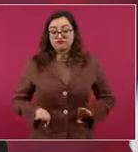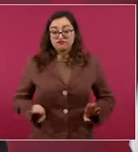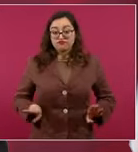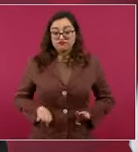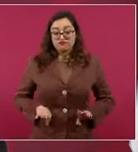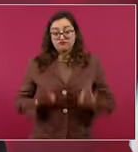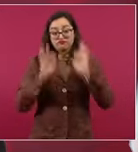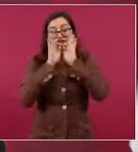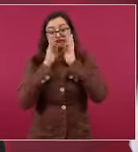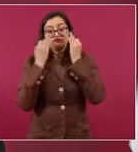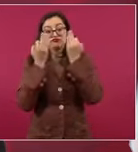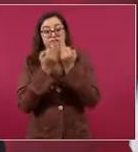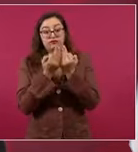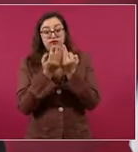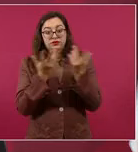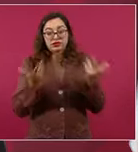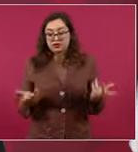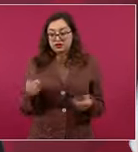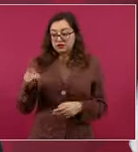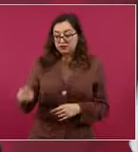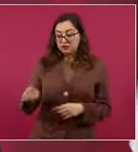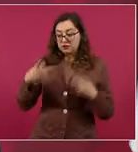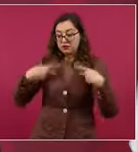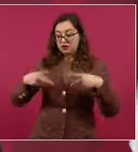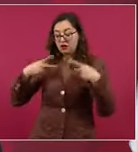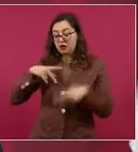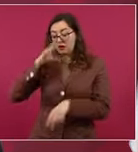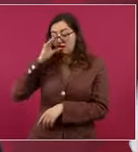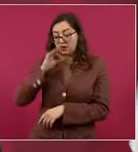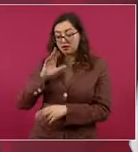vulneraron el cuerpo de esta persona,